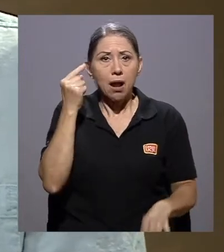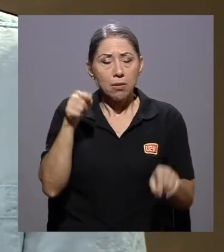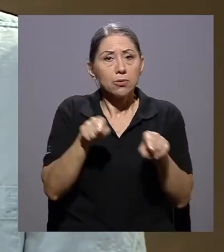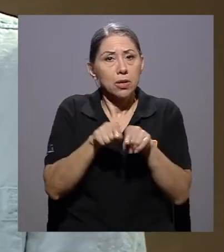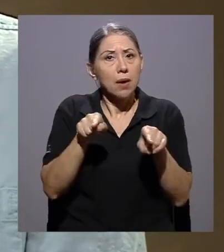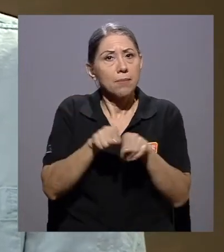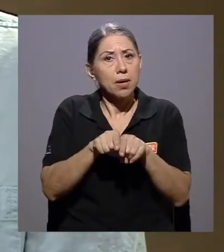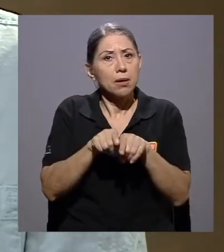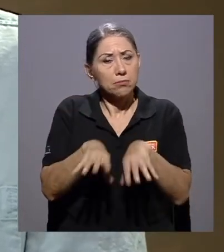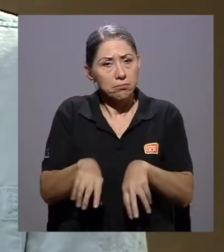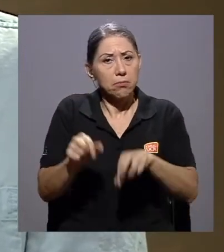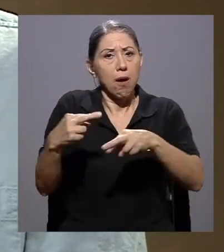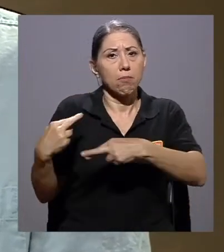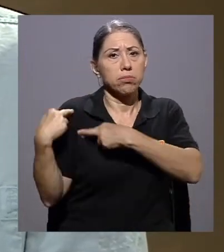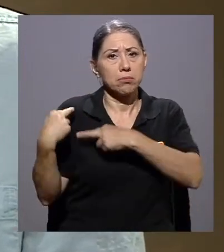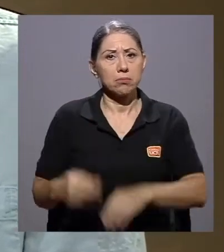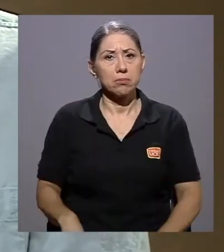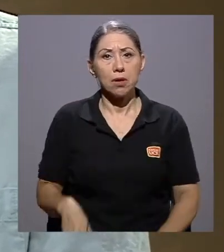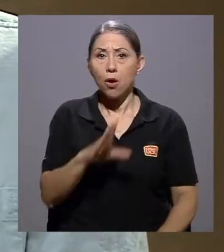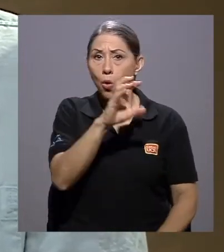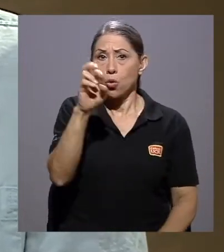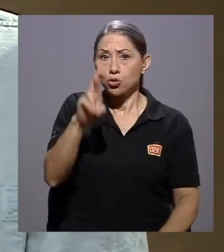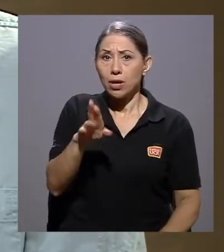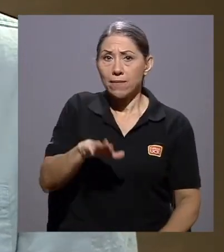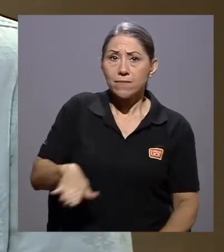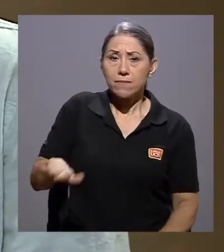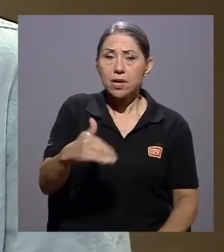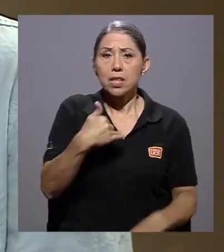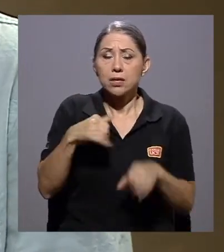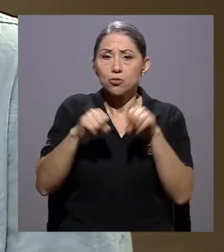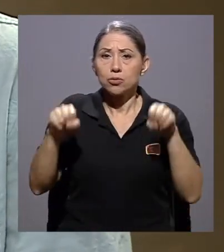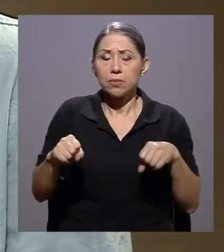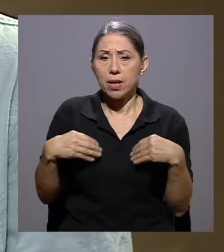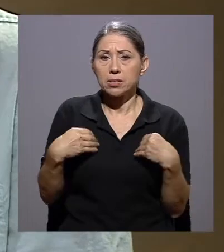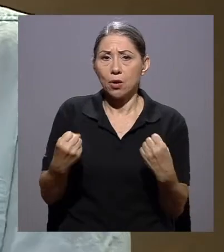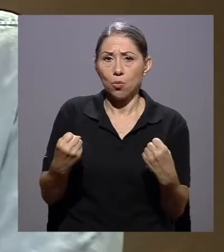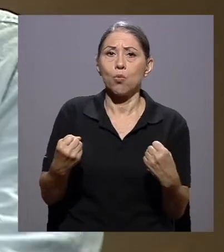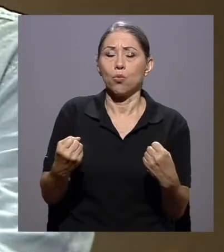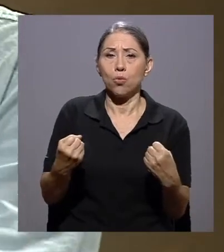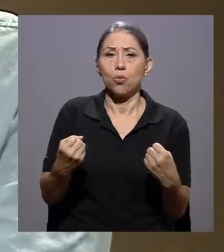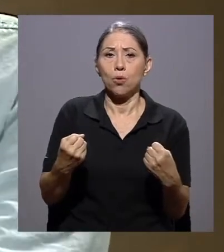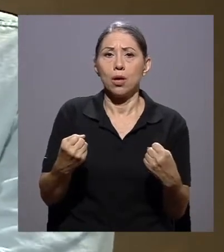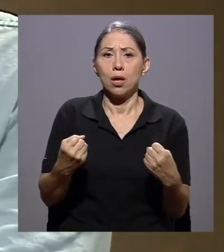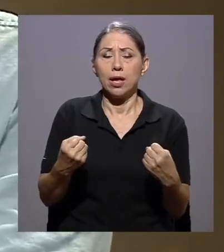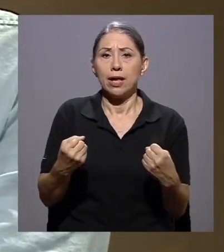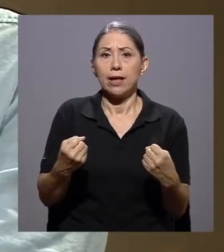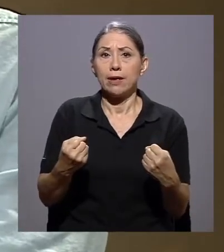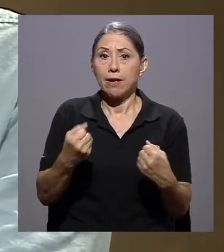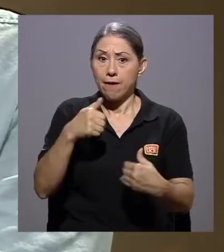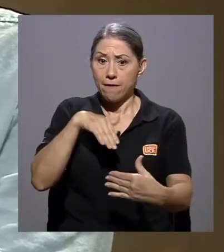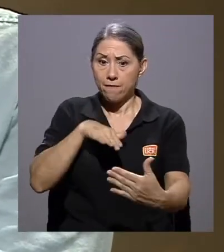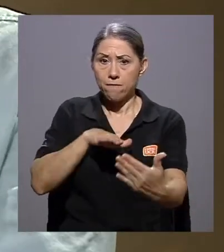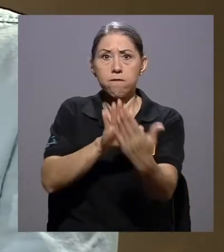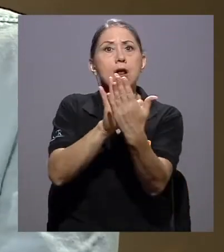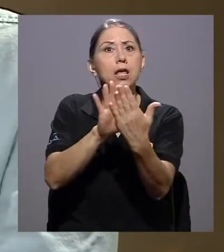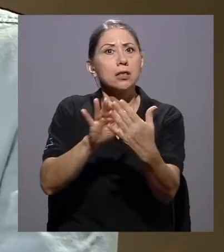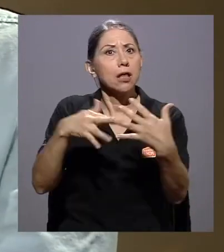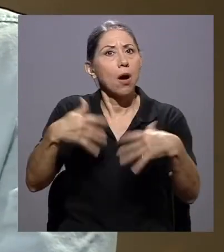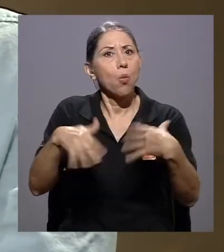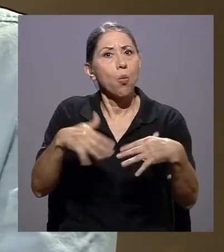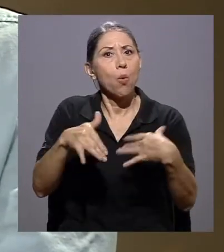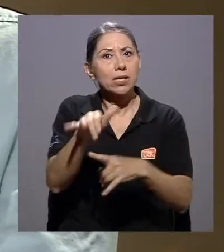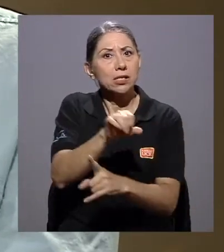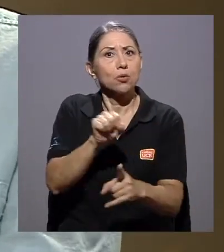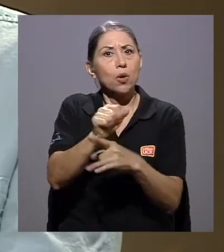cargo de él. O sea, Costa Rica tiene un sistema de salud que hace frente en primera línea a esta situación,